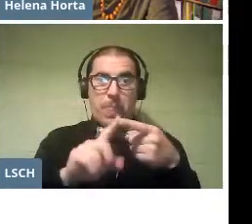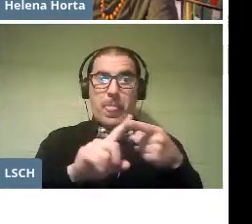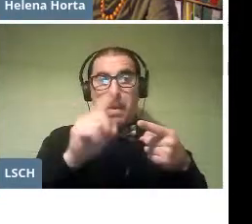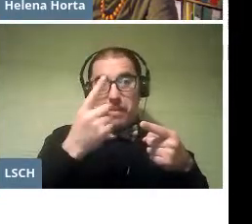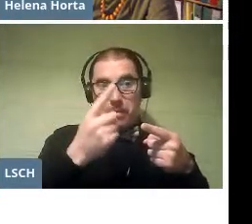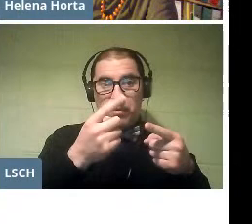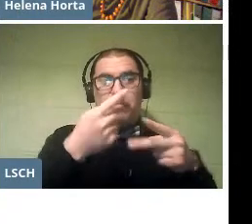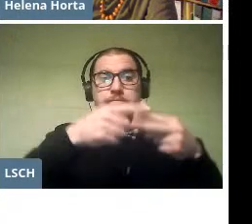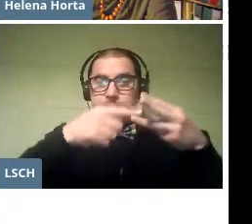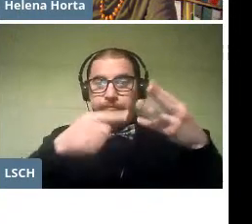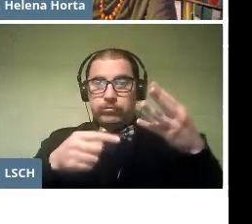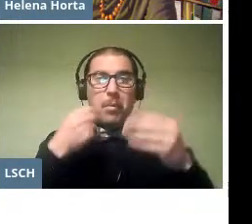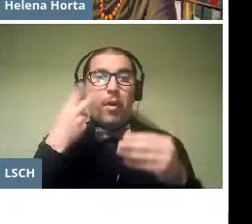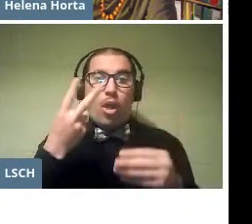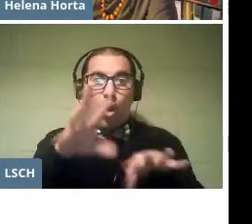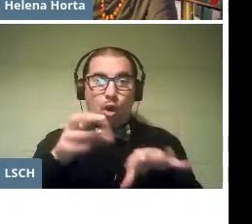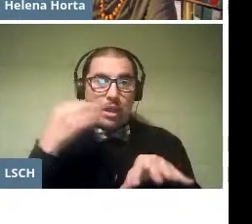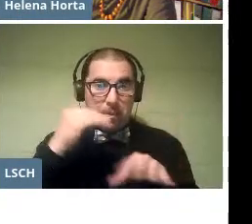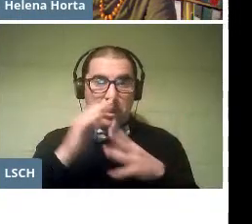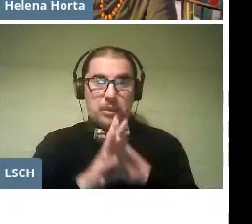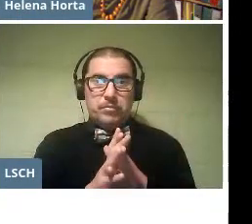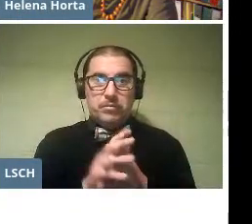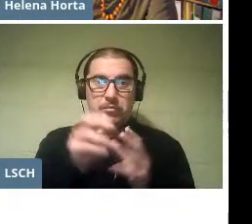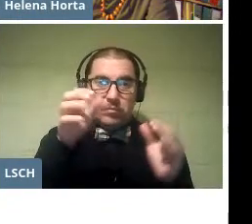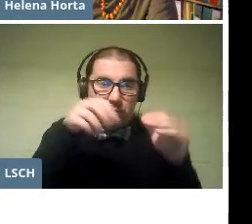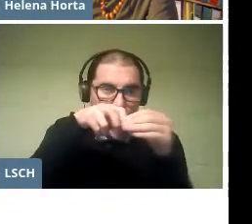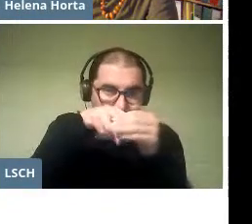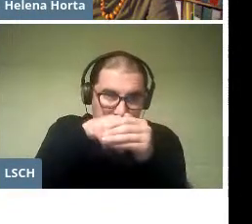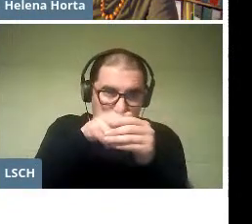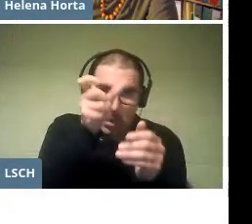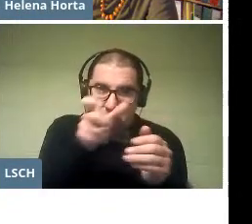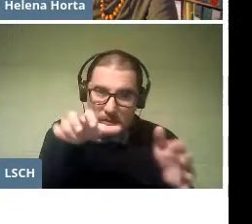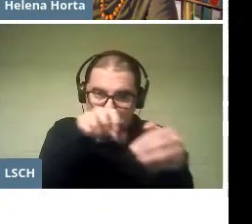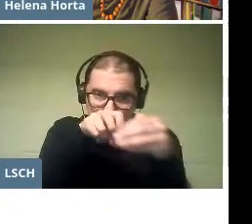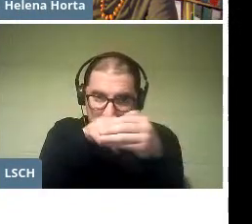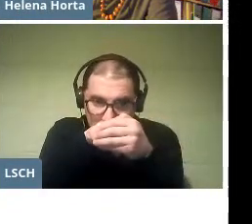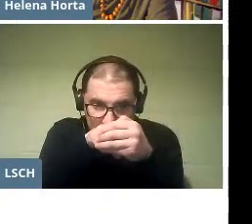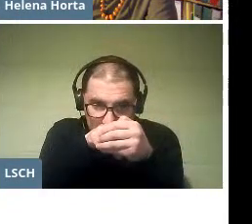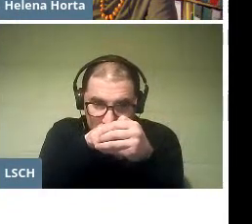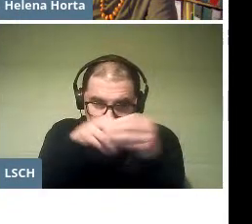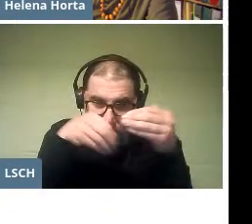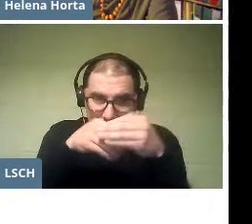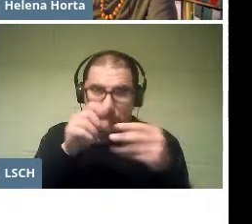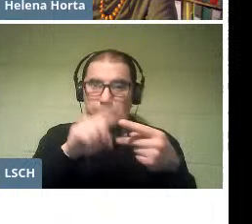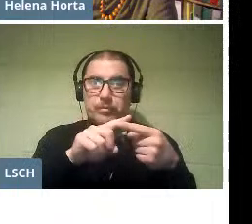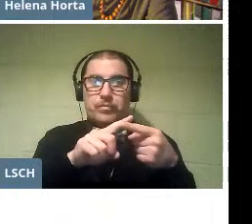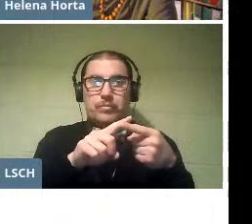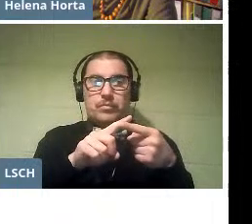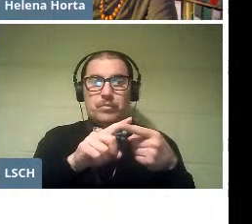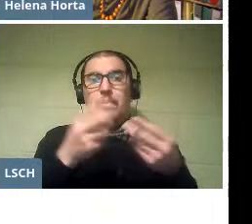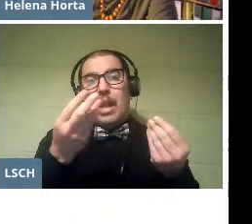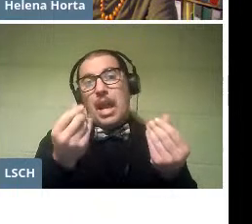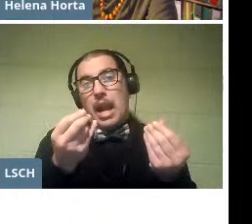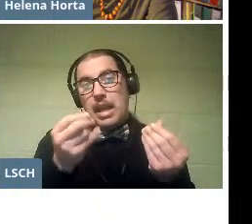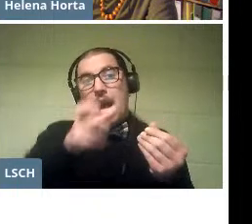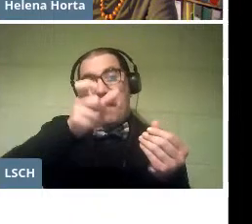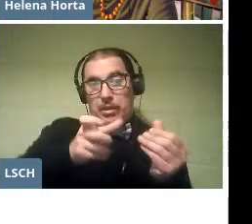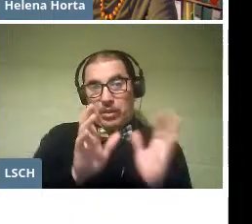más de dos cosas, pero dos cosas importantes desde el punto de vista de la connotación de la calidad de pescador.